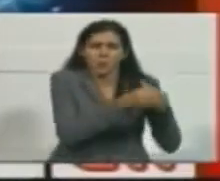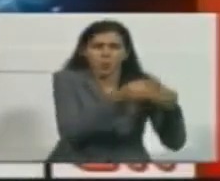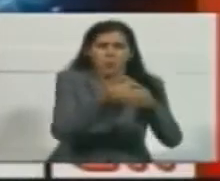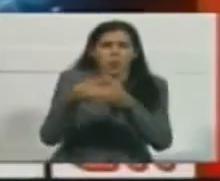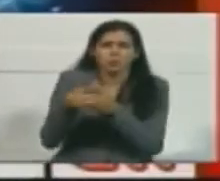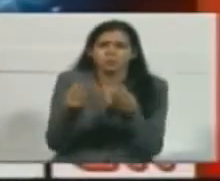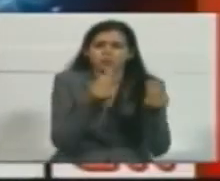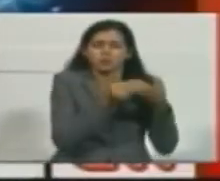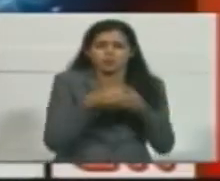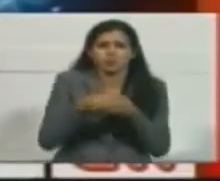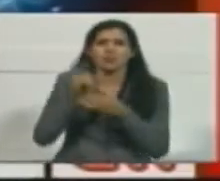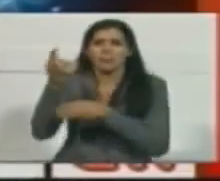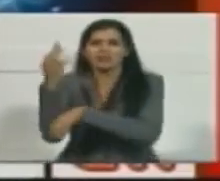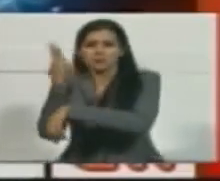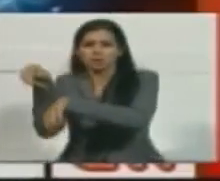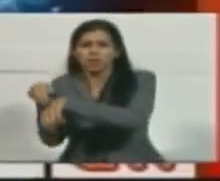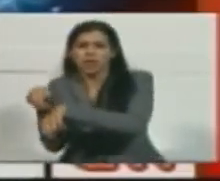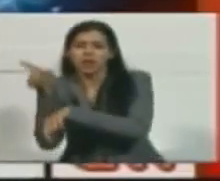MUT y en la Asamblea,